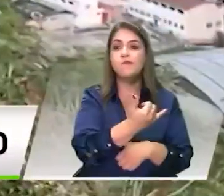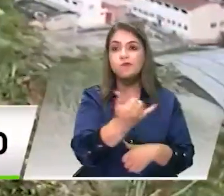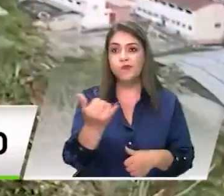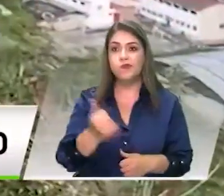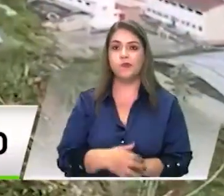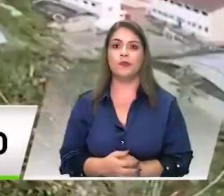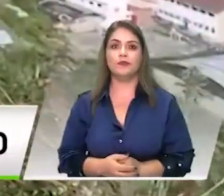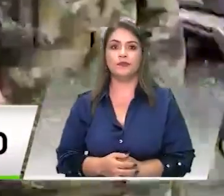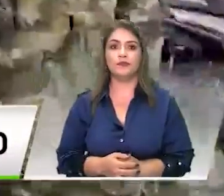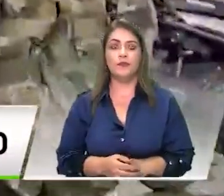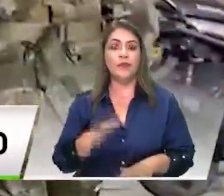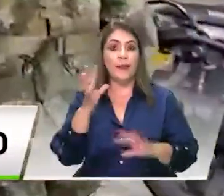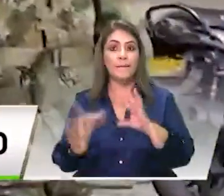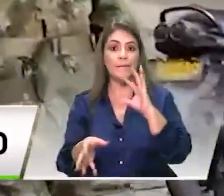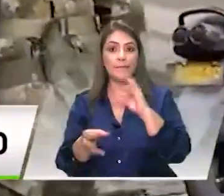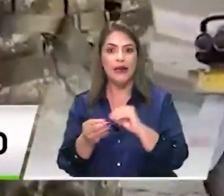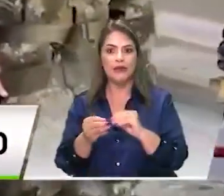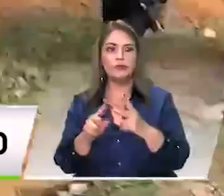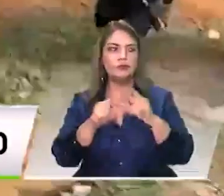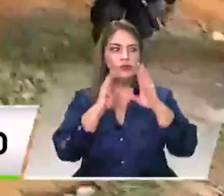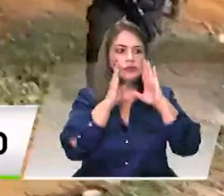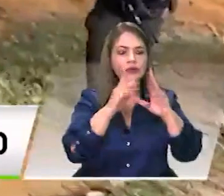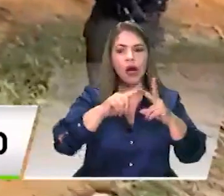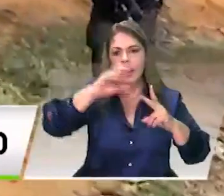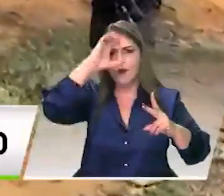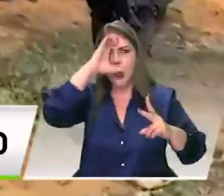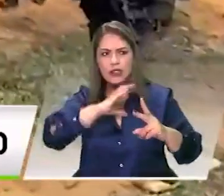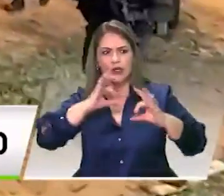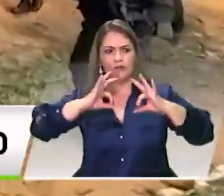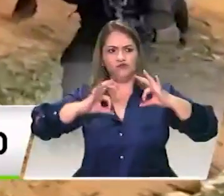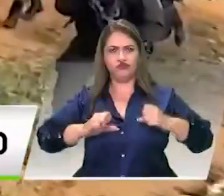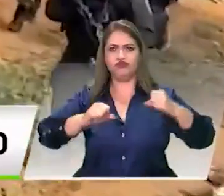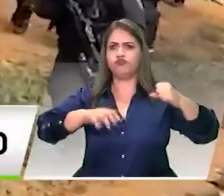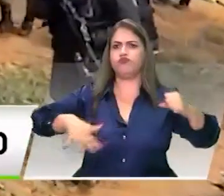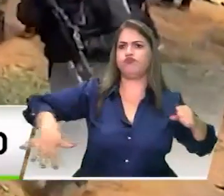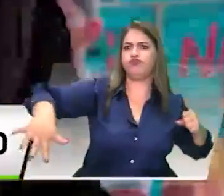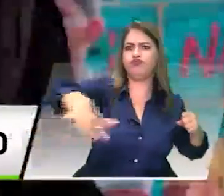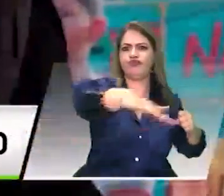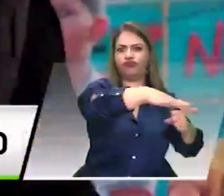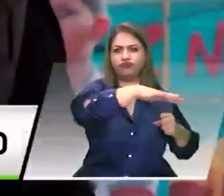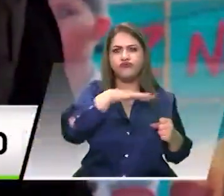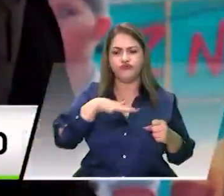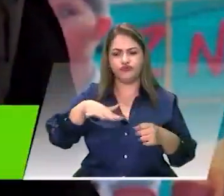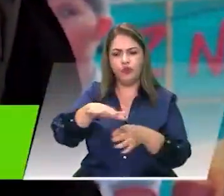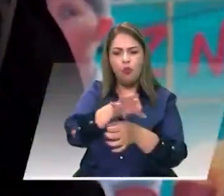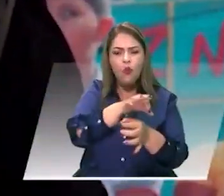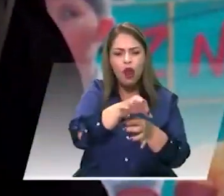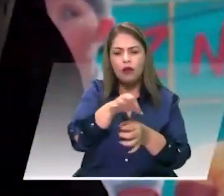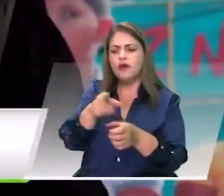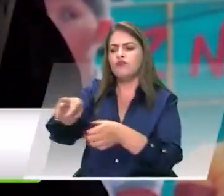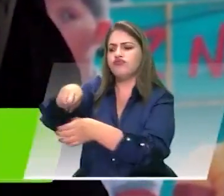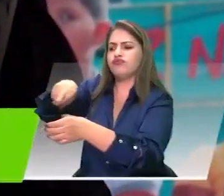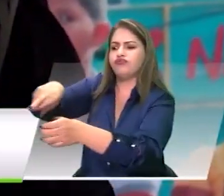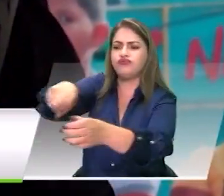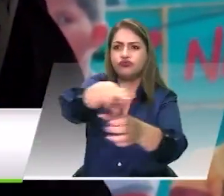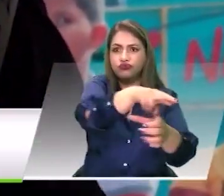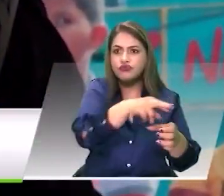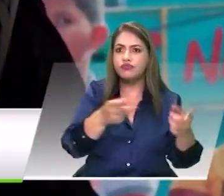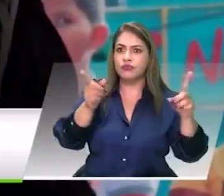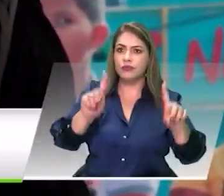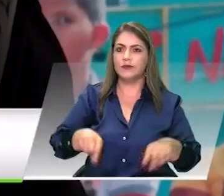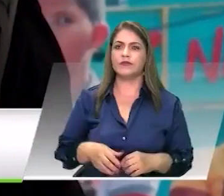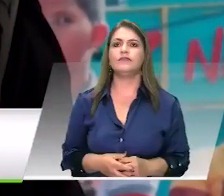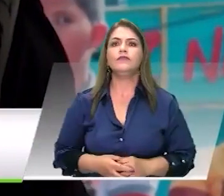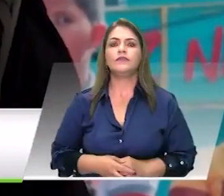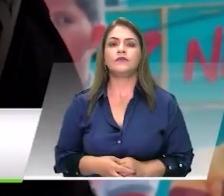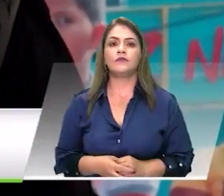y además mantener presencia de policía y ejército en la cabecera y zona rural. Estamos trabajando para garantizar